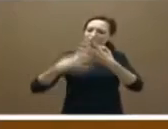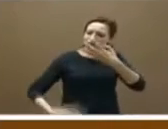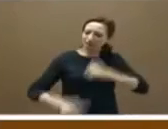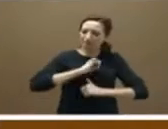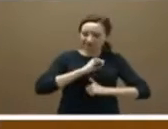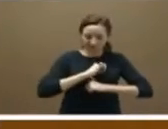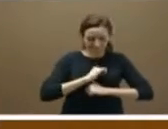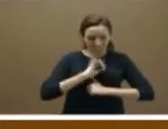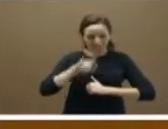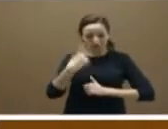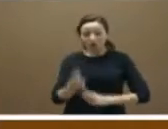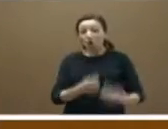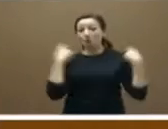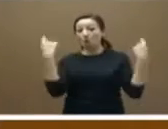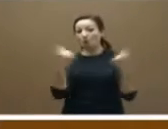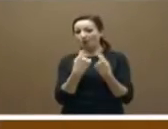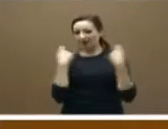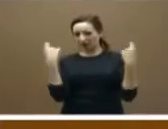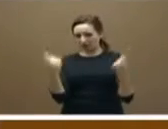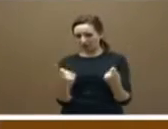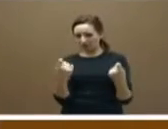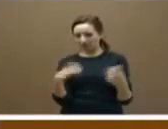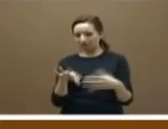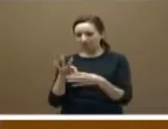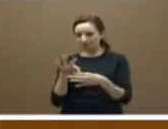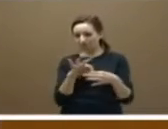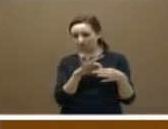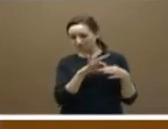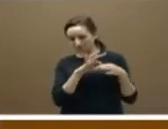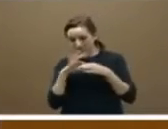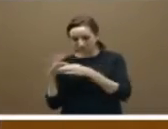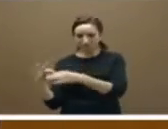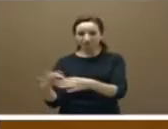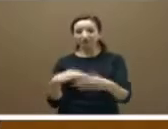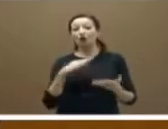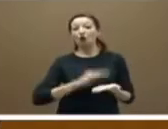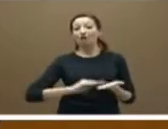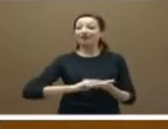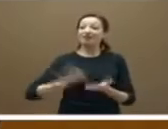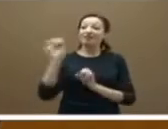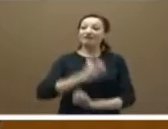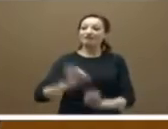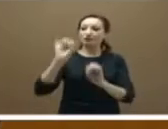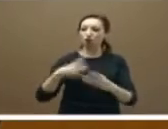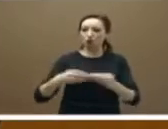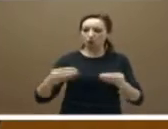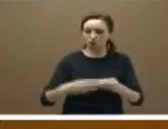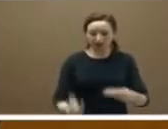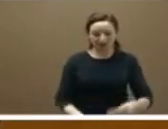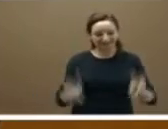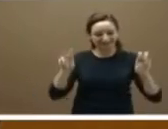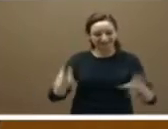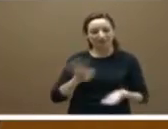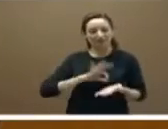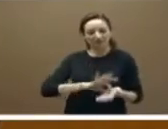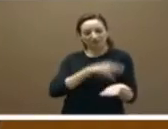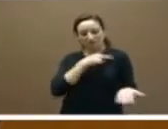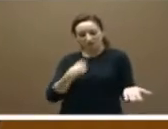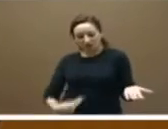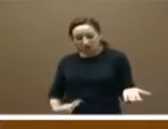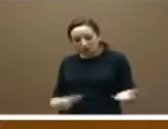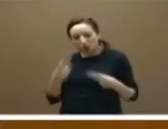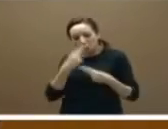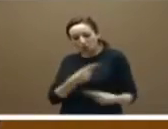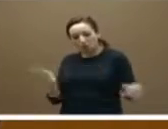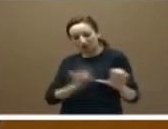de haberse publicado en el portal de la Oficina del Defensor de los Usuarios del Sistema Sanitario Público de Extremadura los